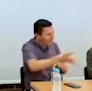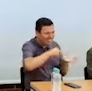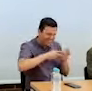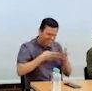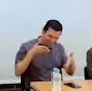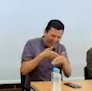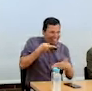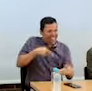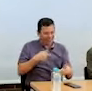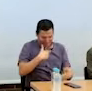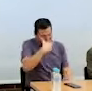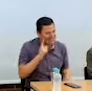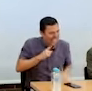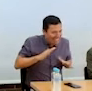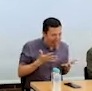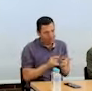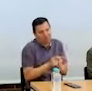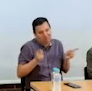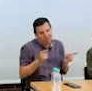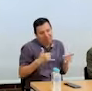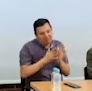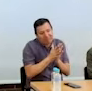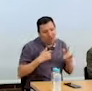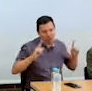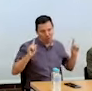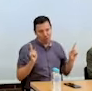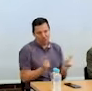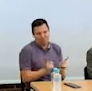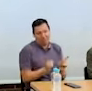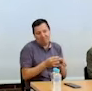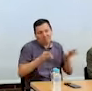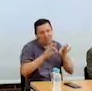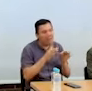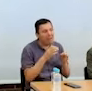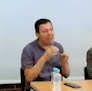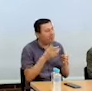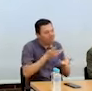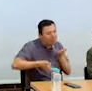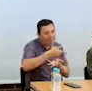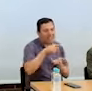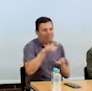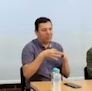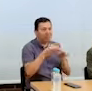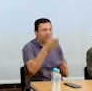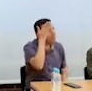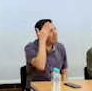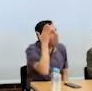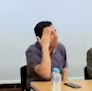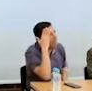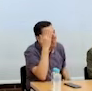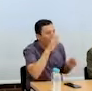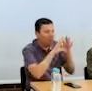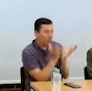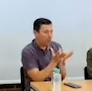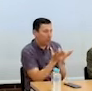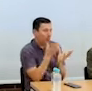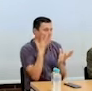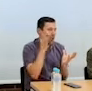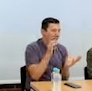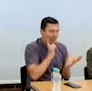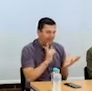vamos a ir ampliando en este espacio. Vamos a mirarlo desde la visión que tenemos las personas sordas. Vamos a hablar un poco de este tema. Lo importante